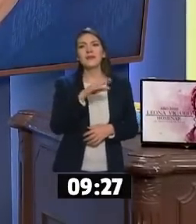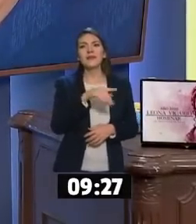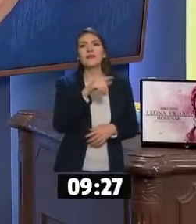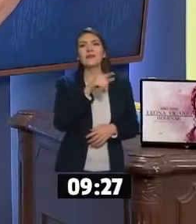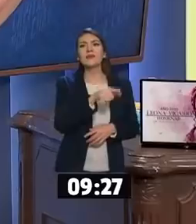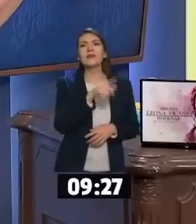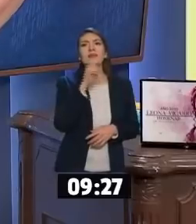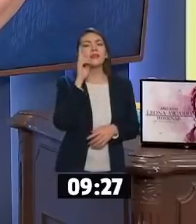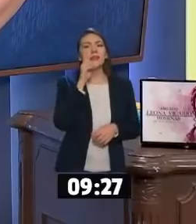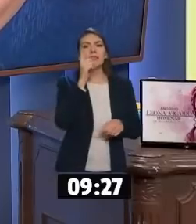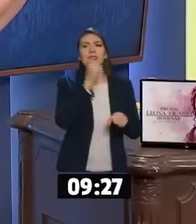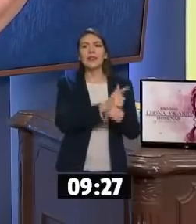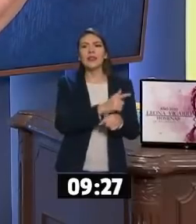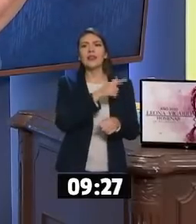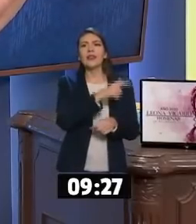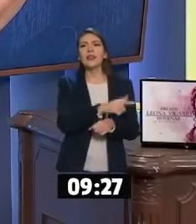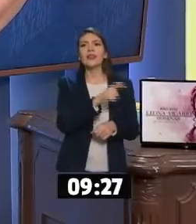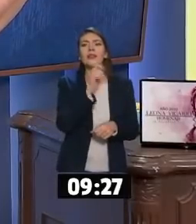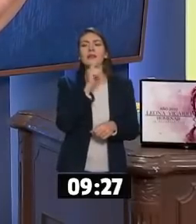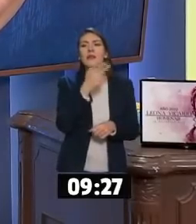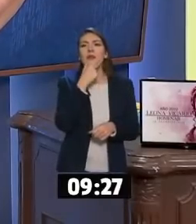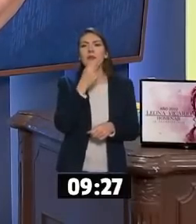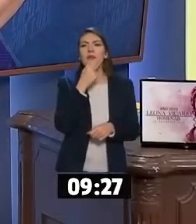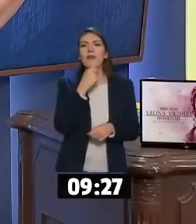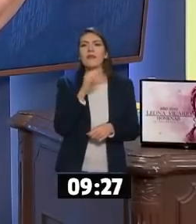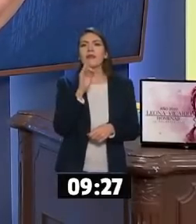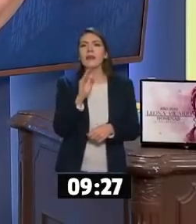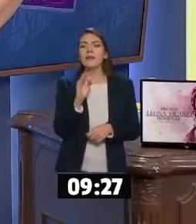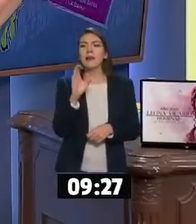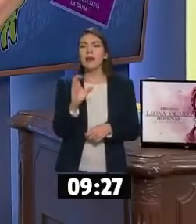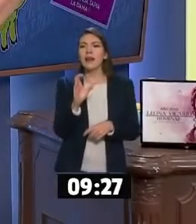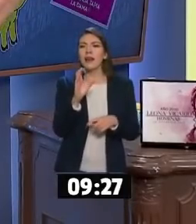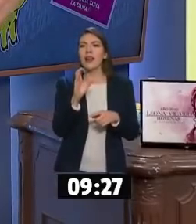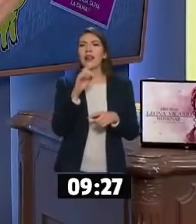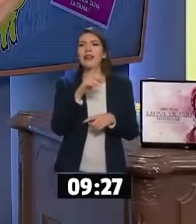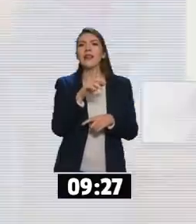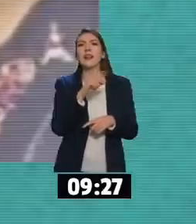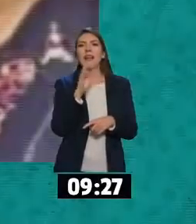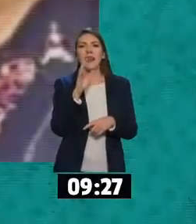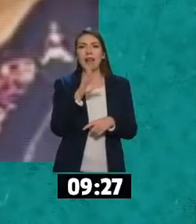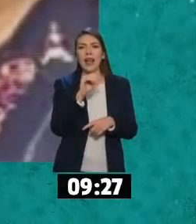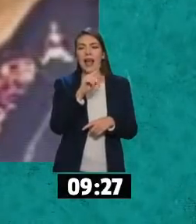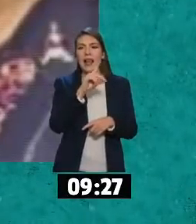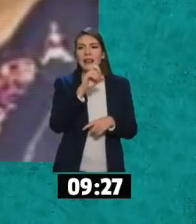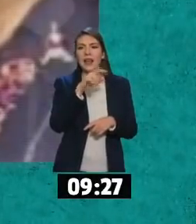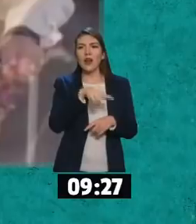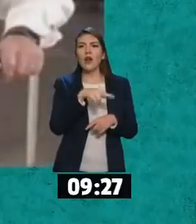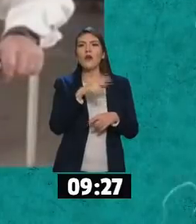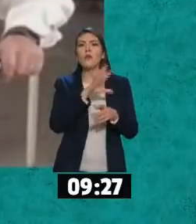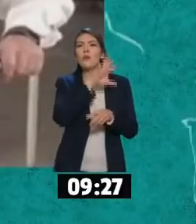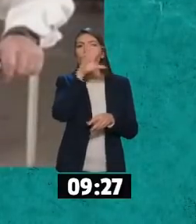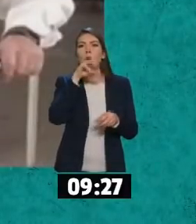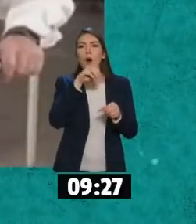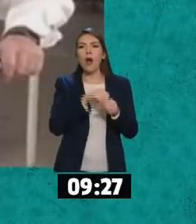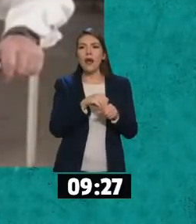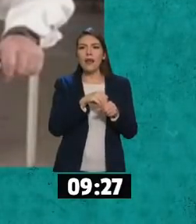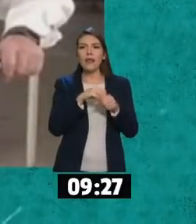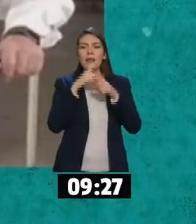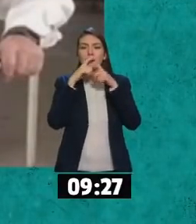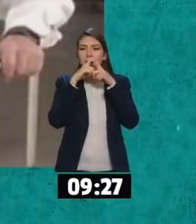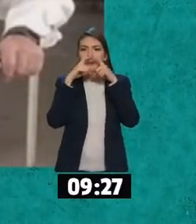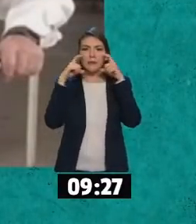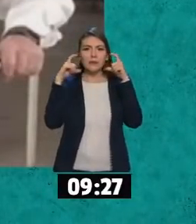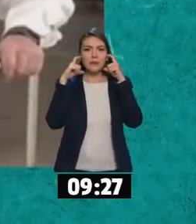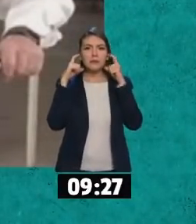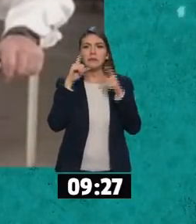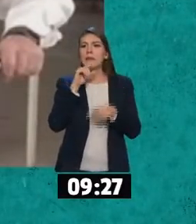Borolas. cubrebocas, Comandante Borolas. en una boda, pese a la tercera ola de COVID. Ah, ¿verdad? Pero